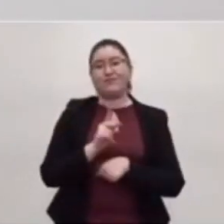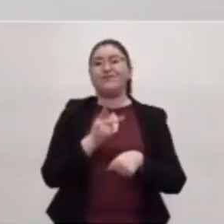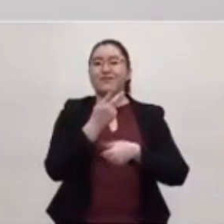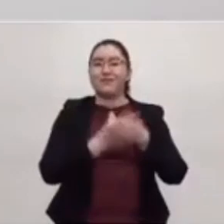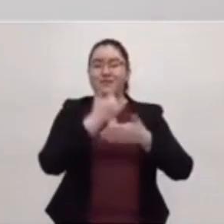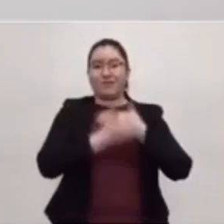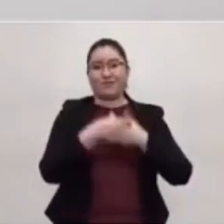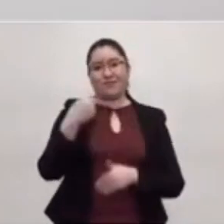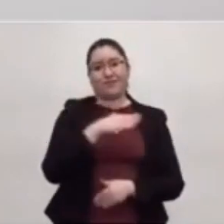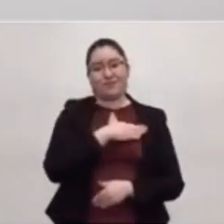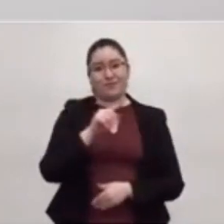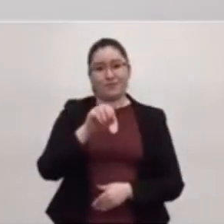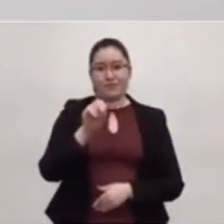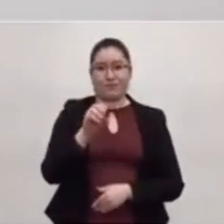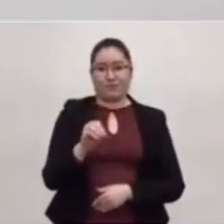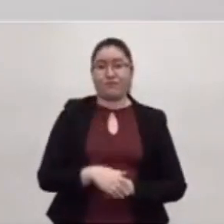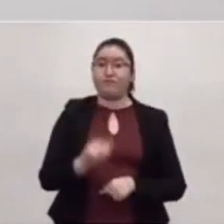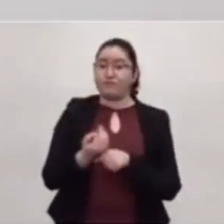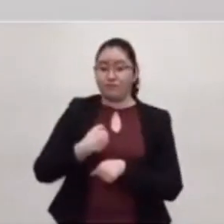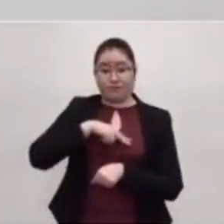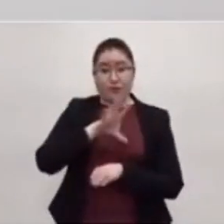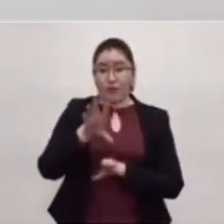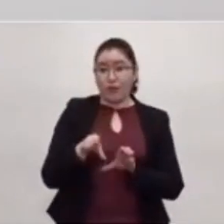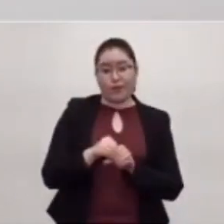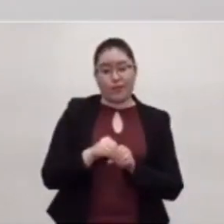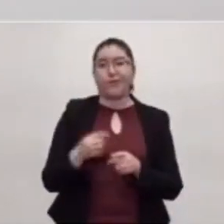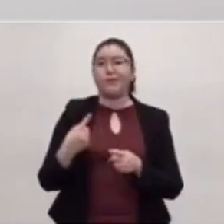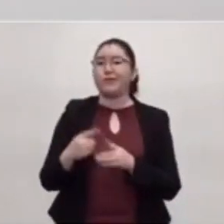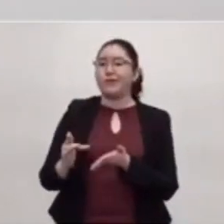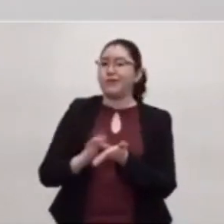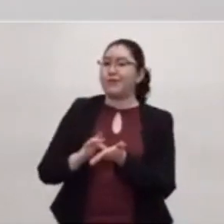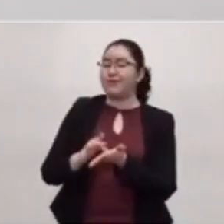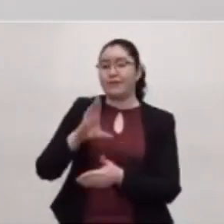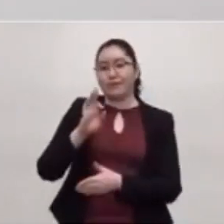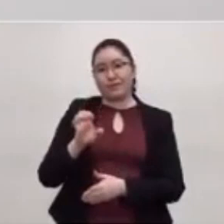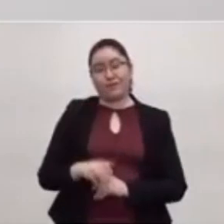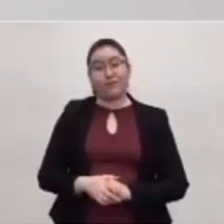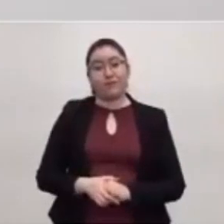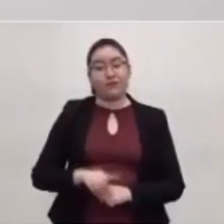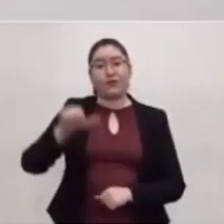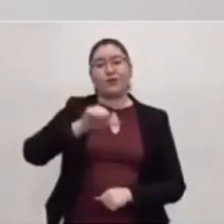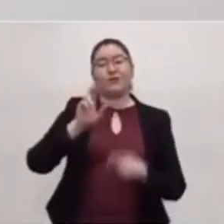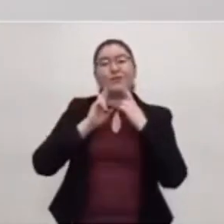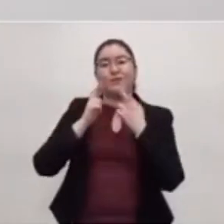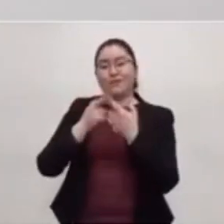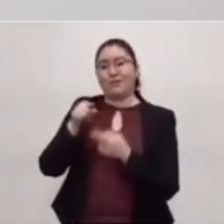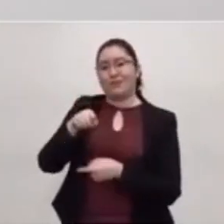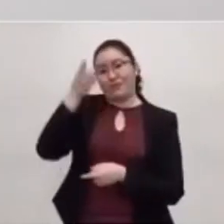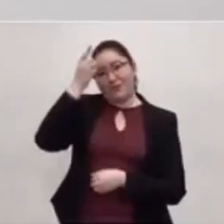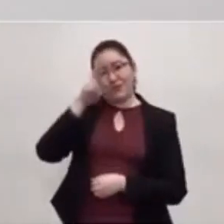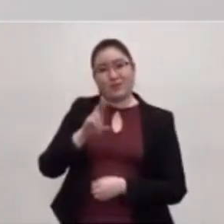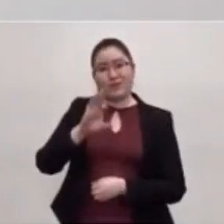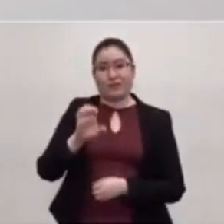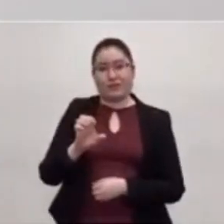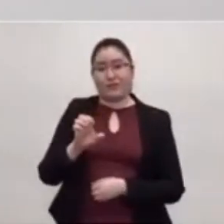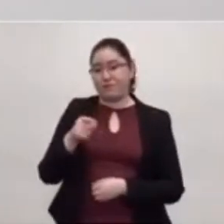tono, que ahora lo vamos a realizar completo con la Comisión Federal de Electricidad, y que justamente el día de hoy tengo una reunión con el director de la